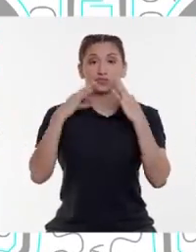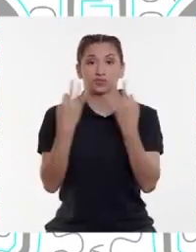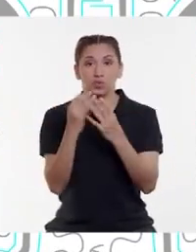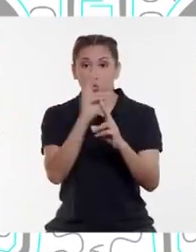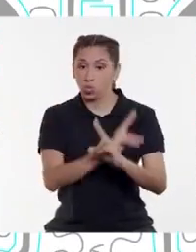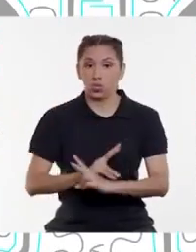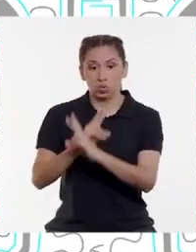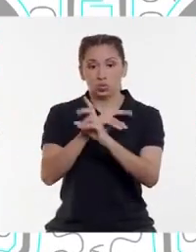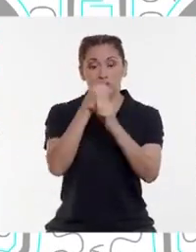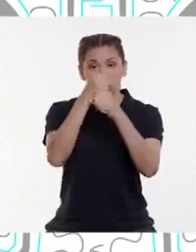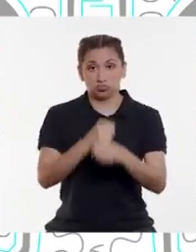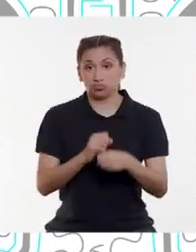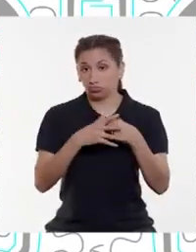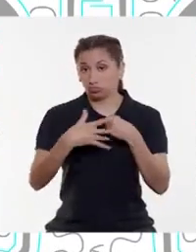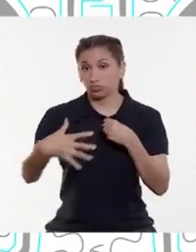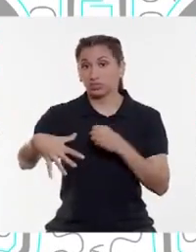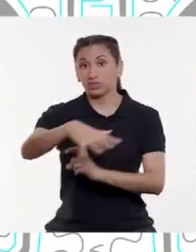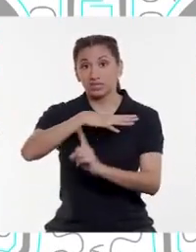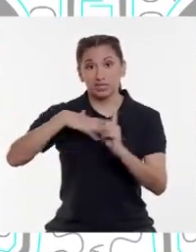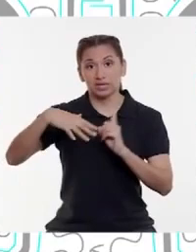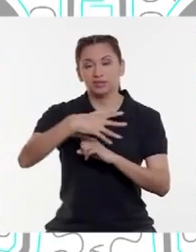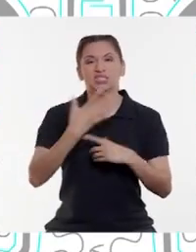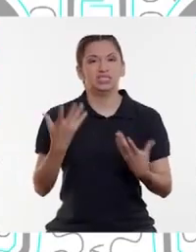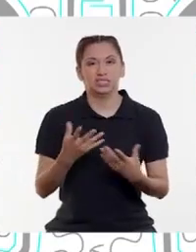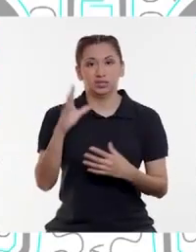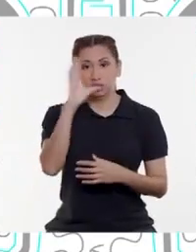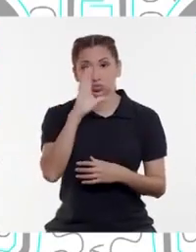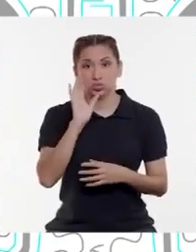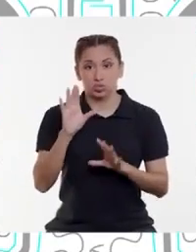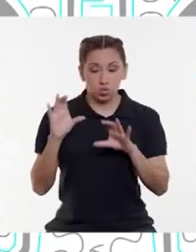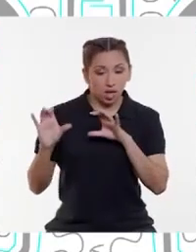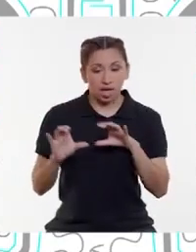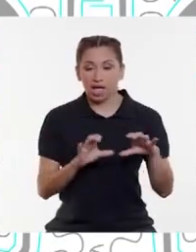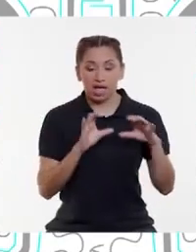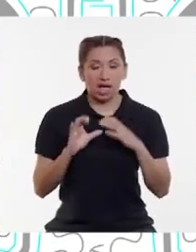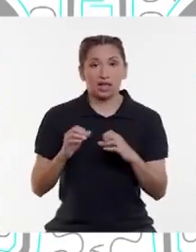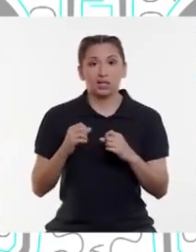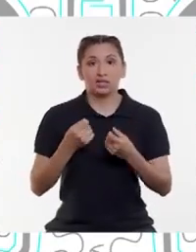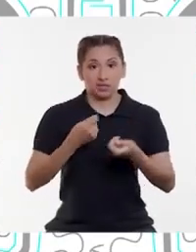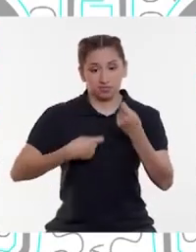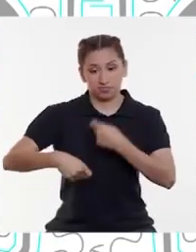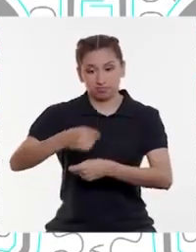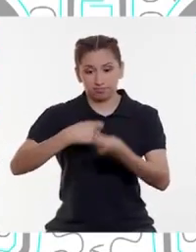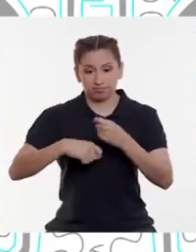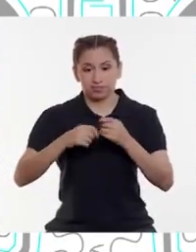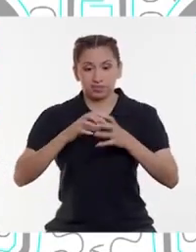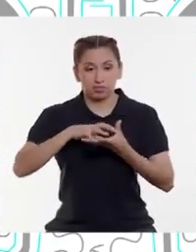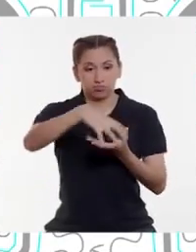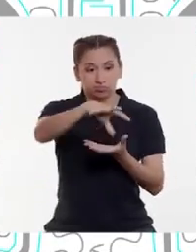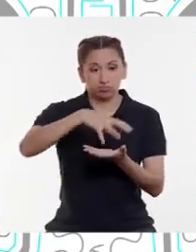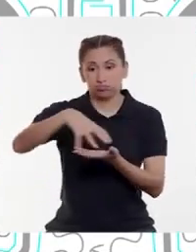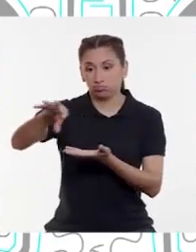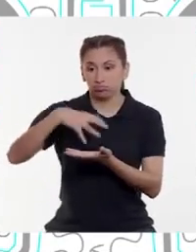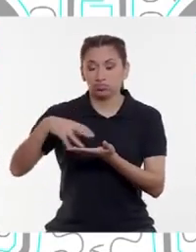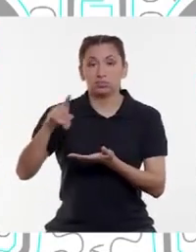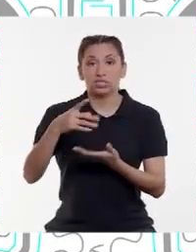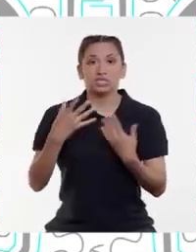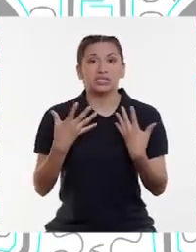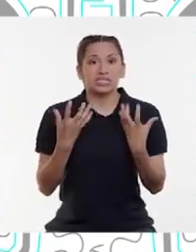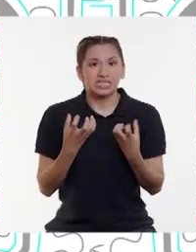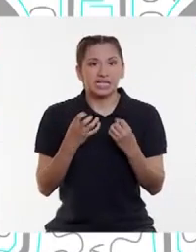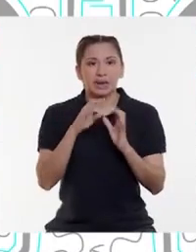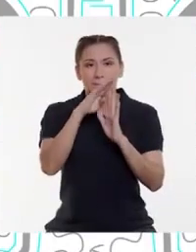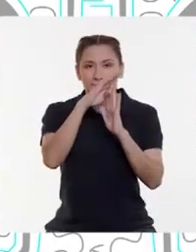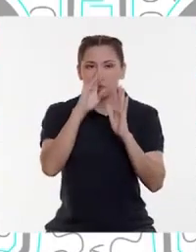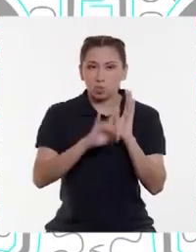que cuida la sostenibilidad ambiental es aquel que busca que sus actividades de producción, distribución y desecho afecten